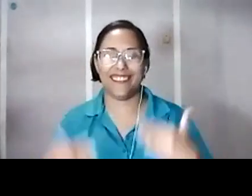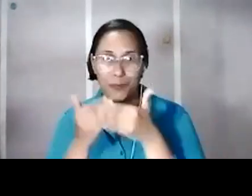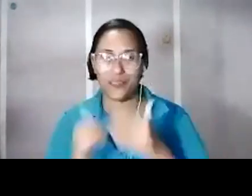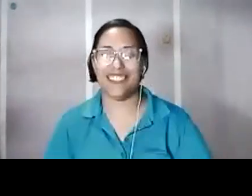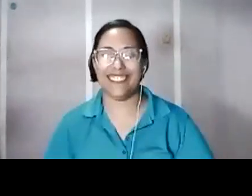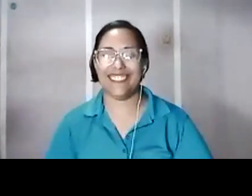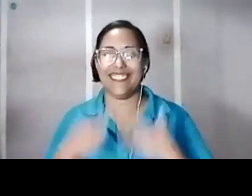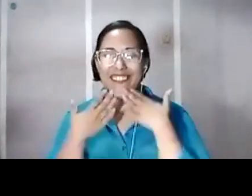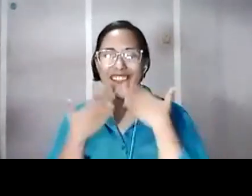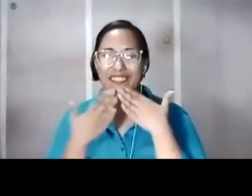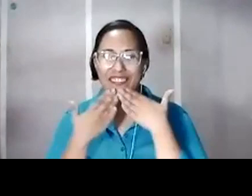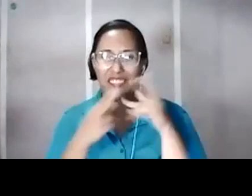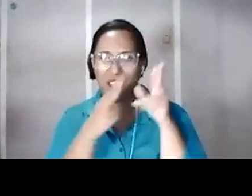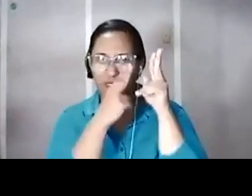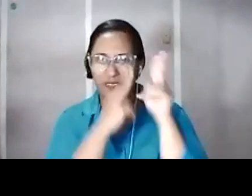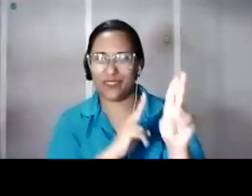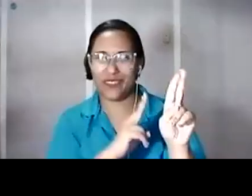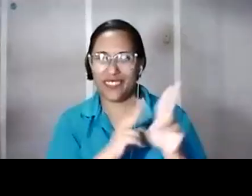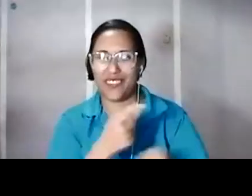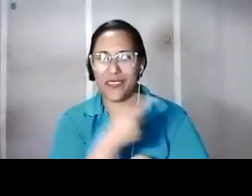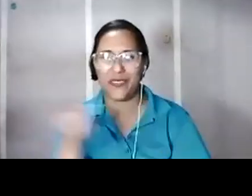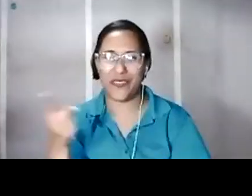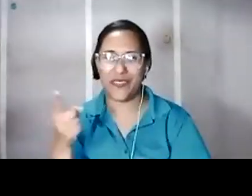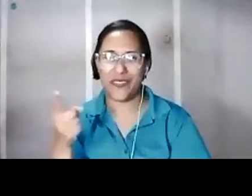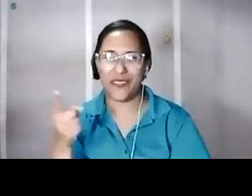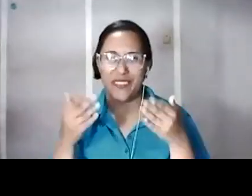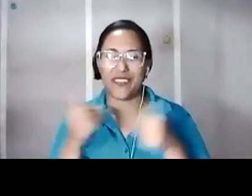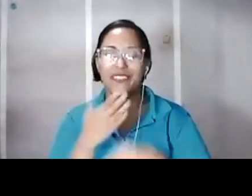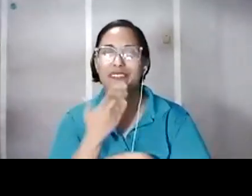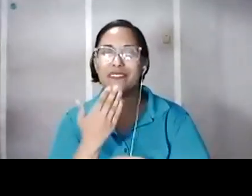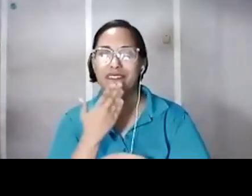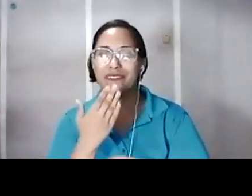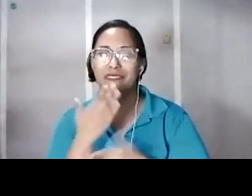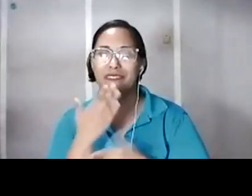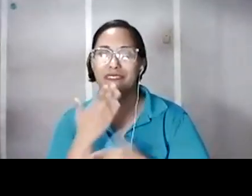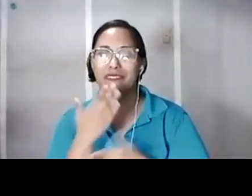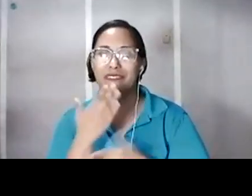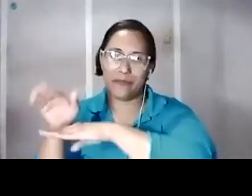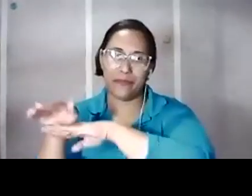Gracias. Un honor estar con ustedes. Gracias a usted. Buenas noches.